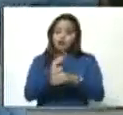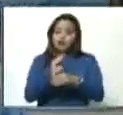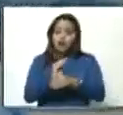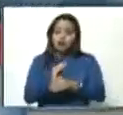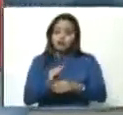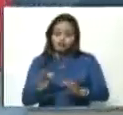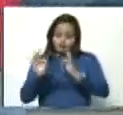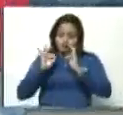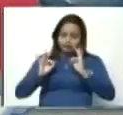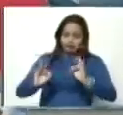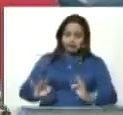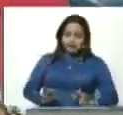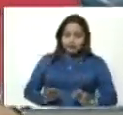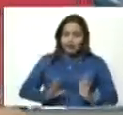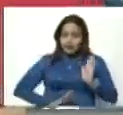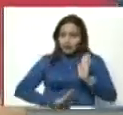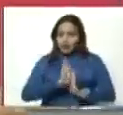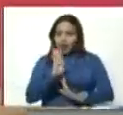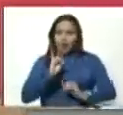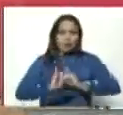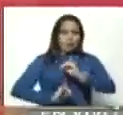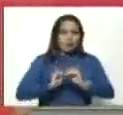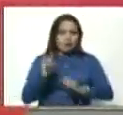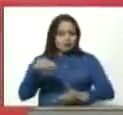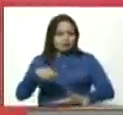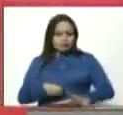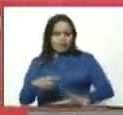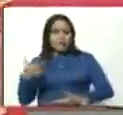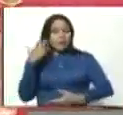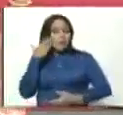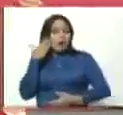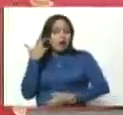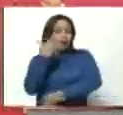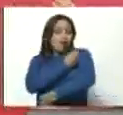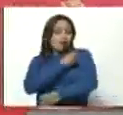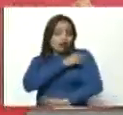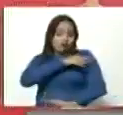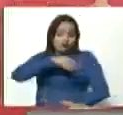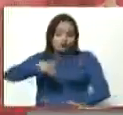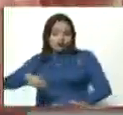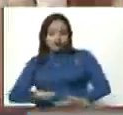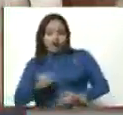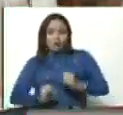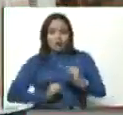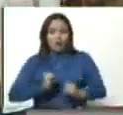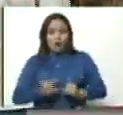anticuerpos al desarrollo de su bebé, de su feto.